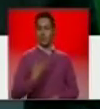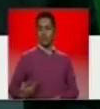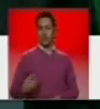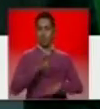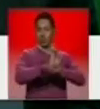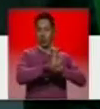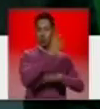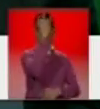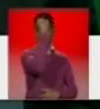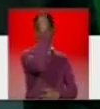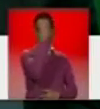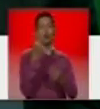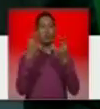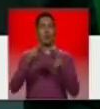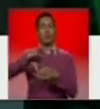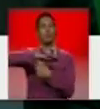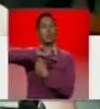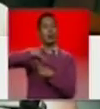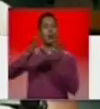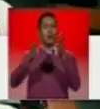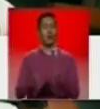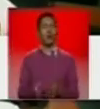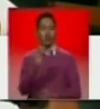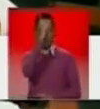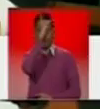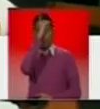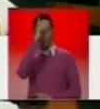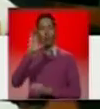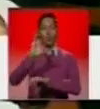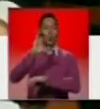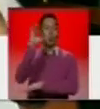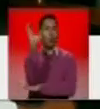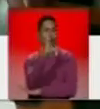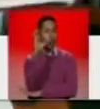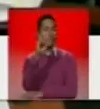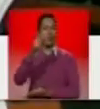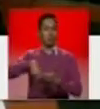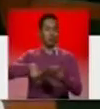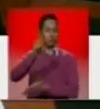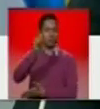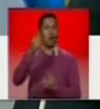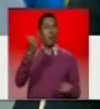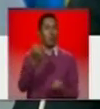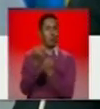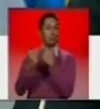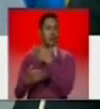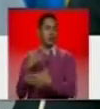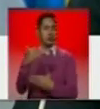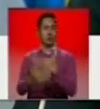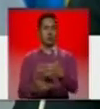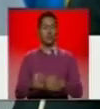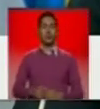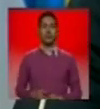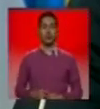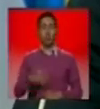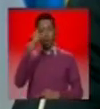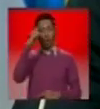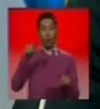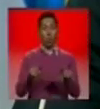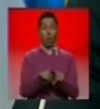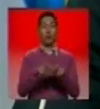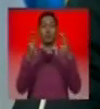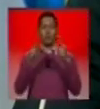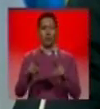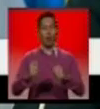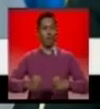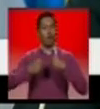embajadores de Colombia y Perú, que firmaron el documento con anterioridad y prestaron su apoyo durante todo el proceso. El acuerdo también contribuirá al fortalecimiento